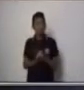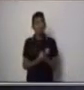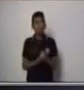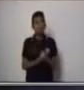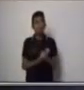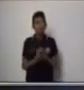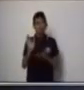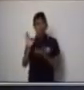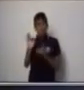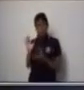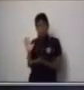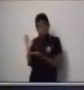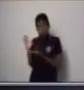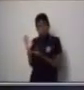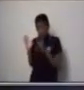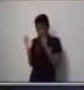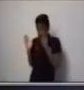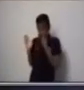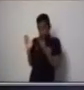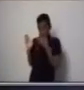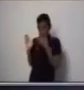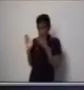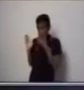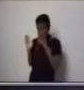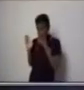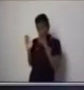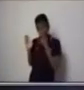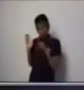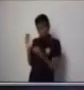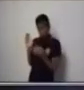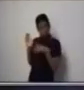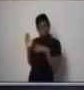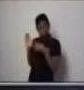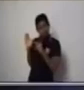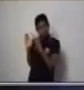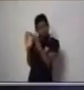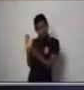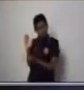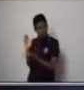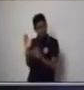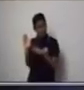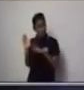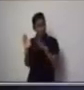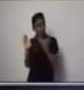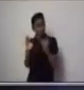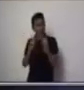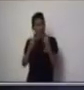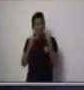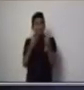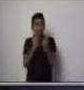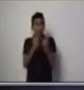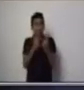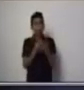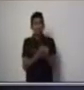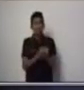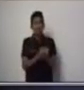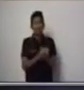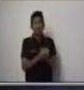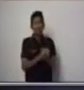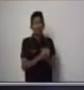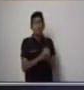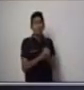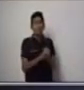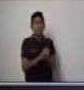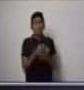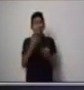Pasamos a otra y acá tenemos también otra de las verduras muy sabrosas que se llama